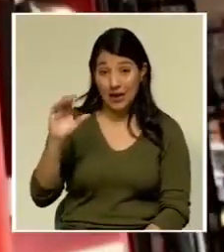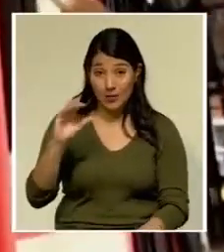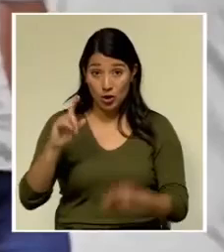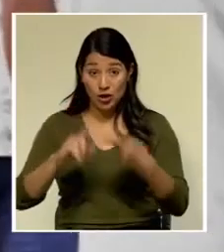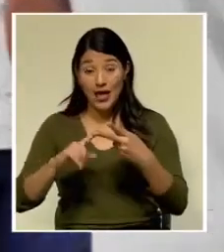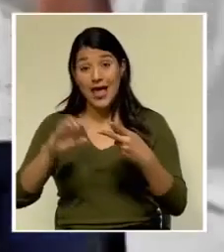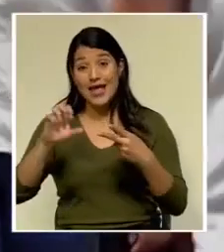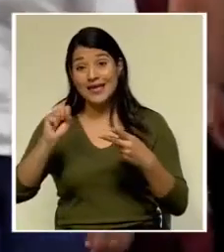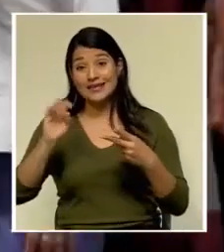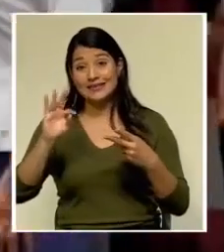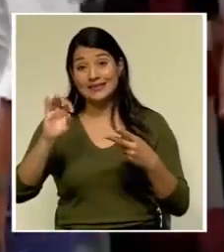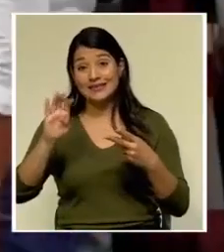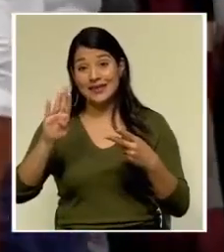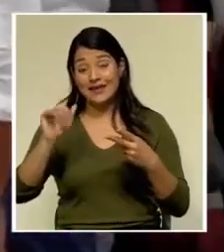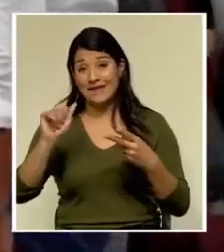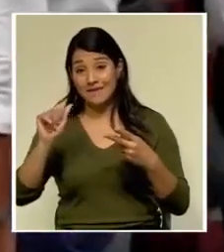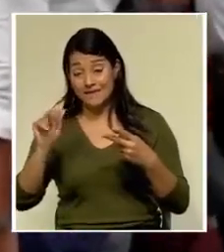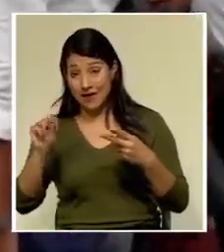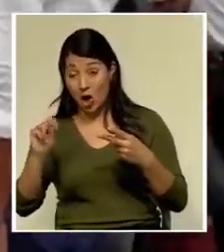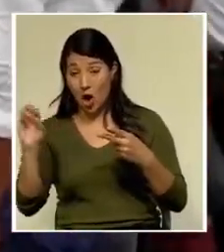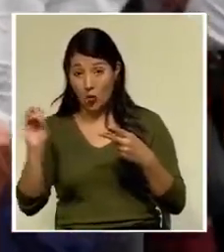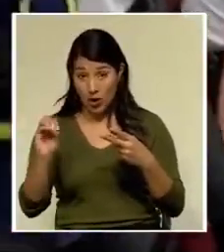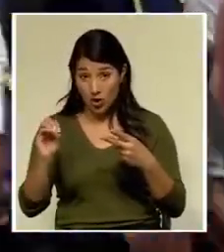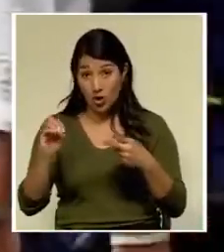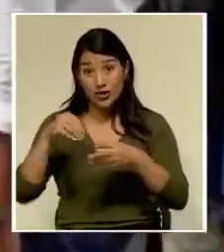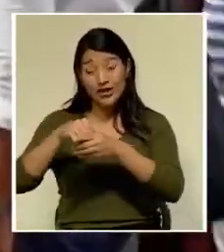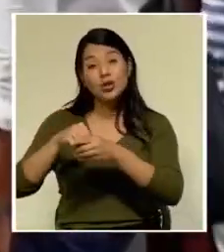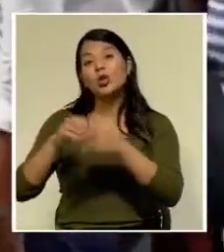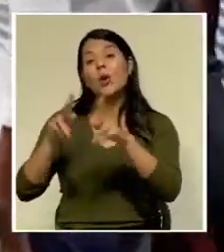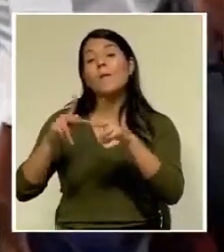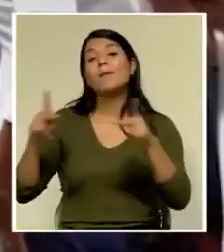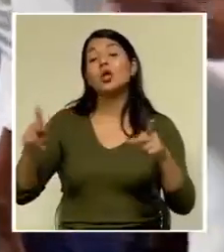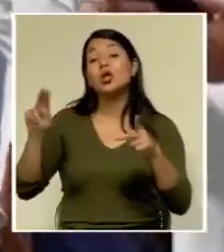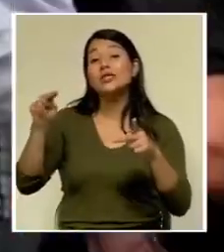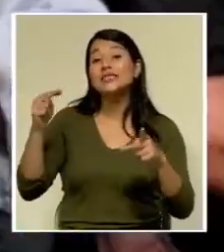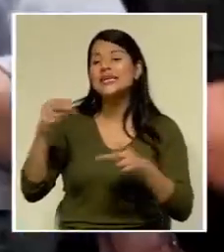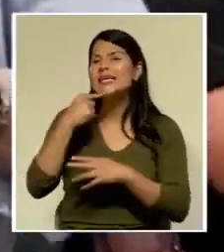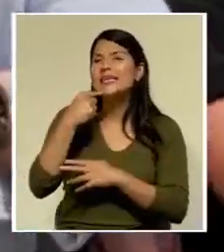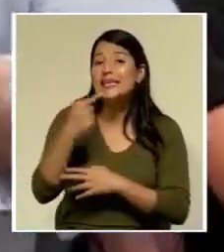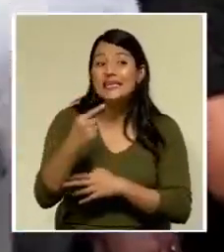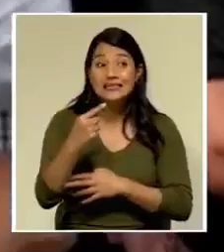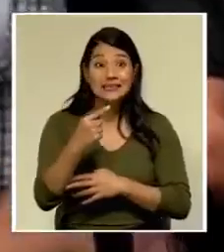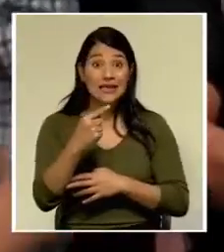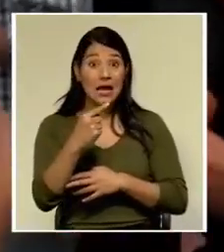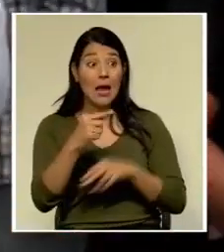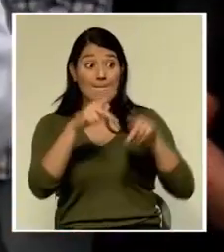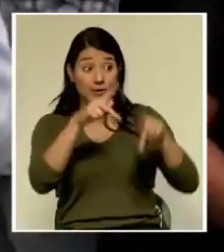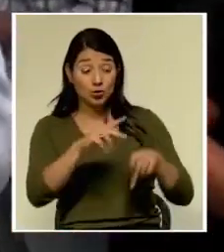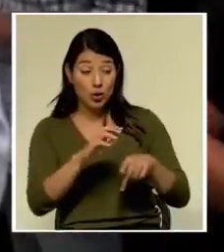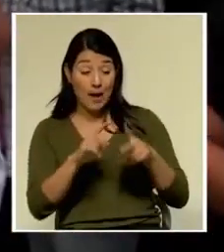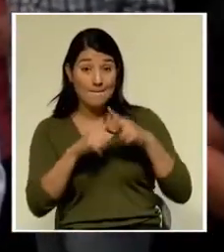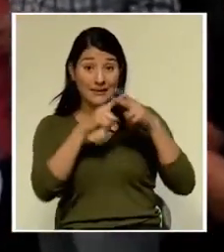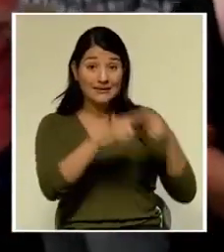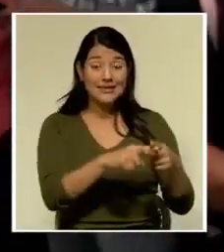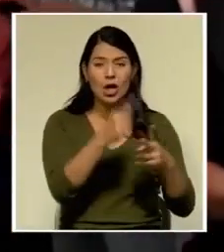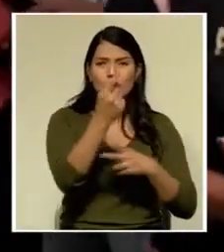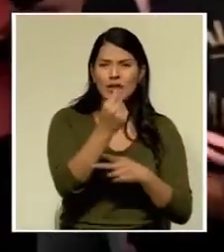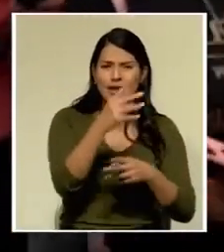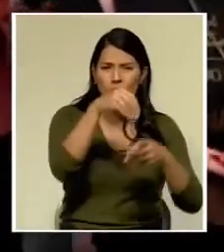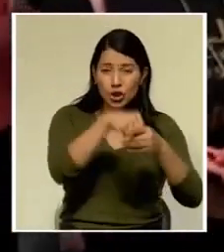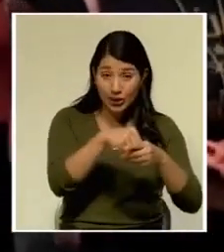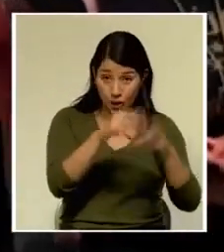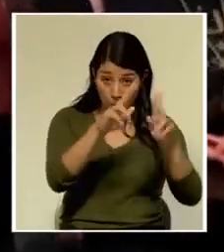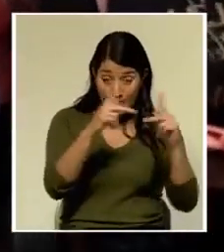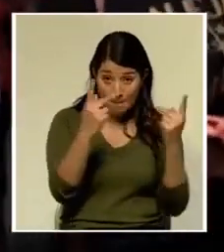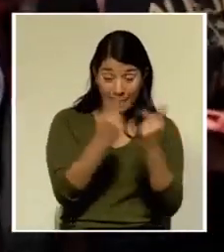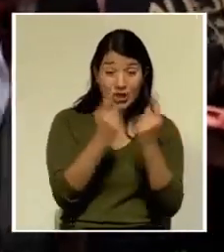Nación reveló el 6 de marzo que los financistas ocultos de la campaña de Rodrigo Chávez fueron 9